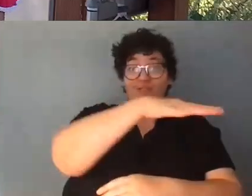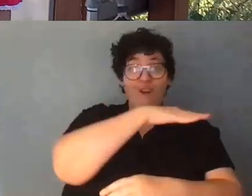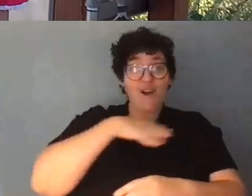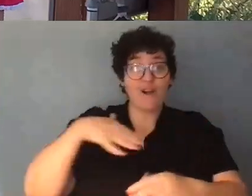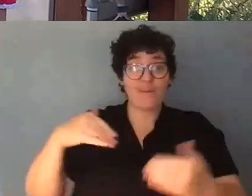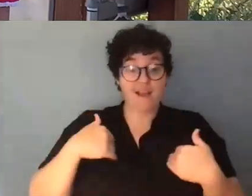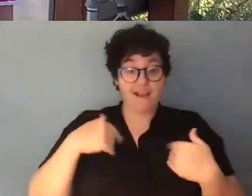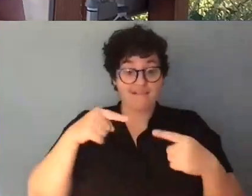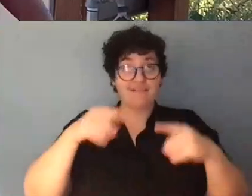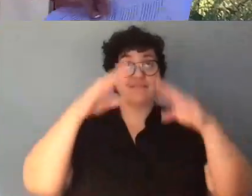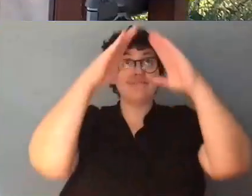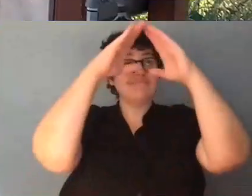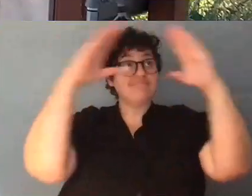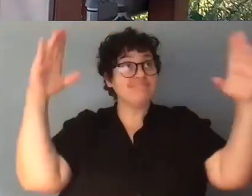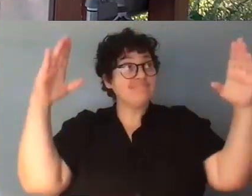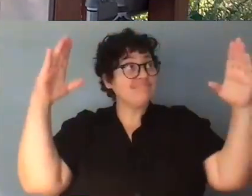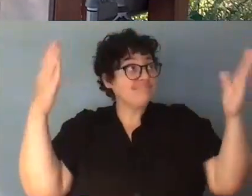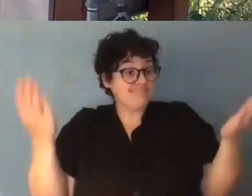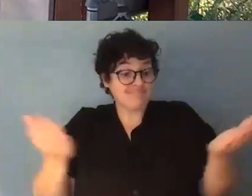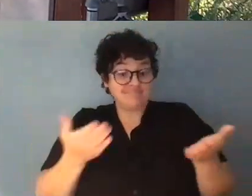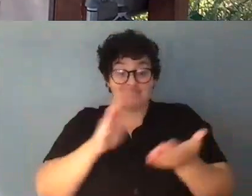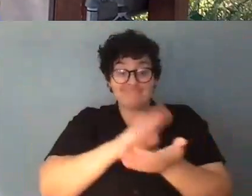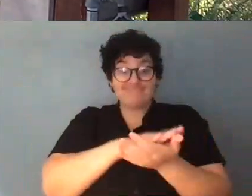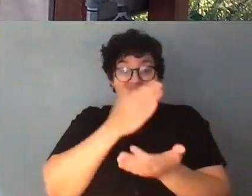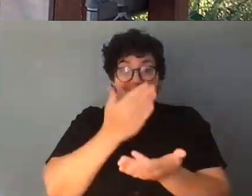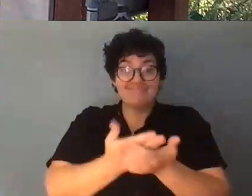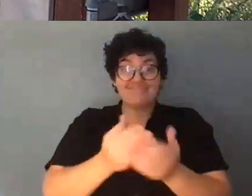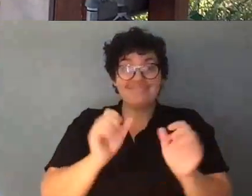lugar techado donde se pueden lavar